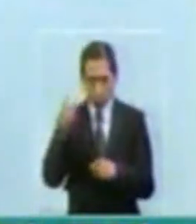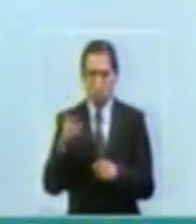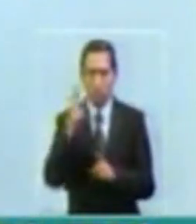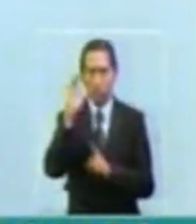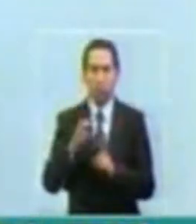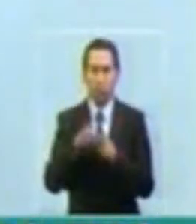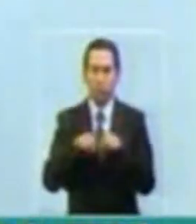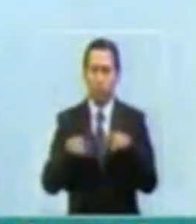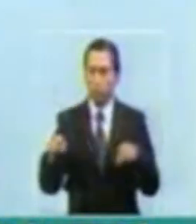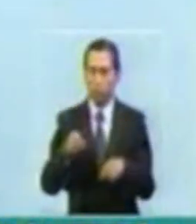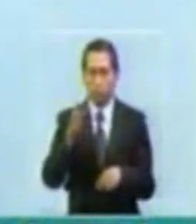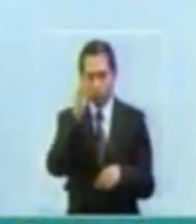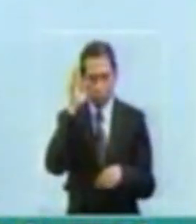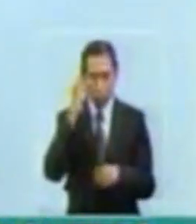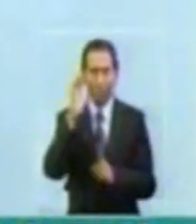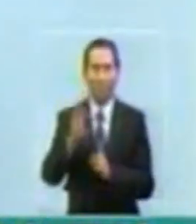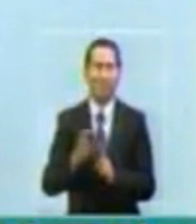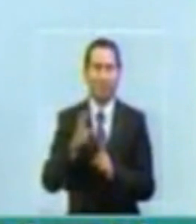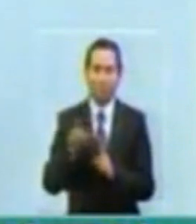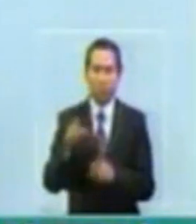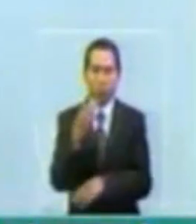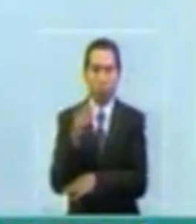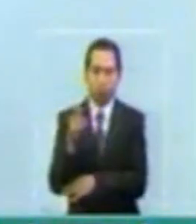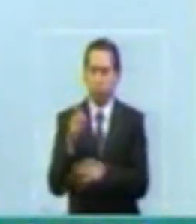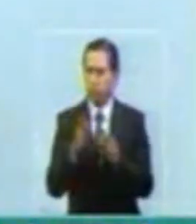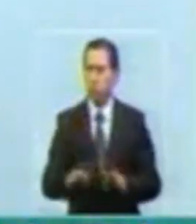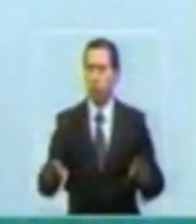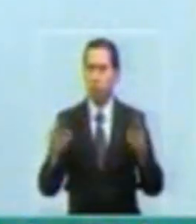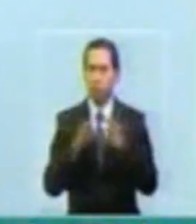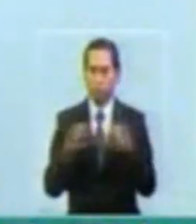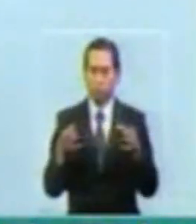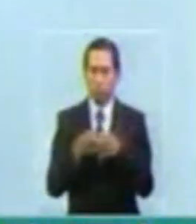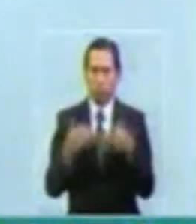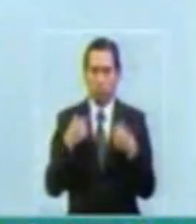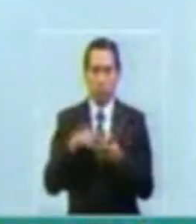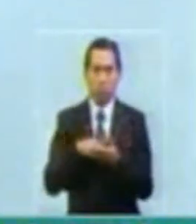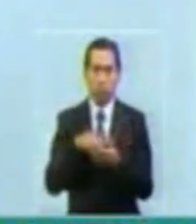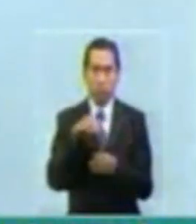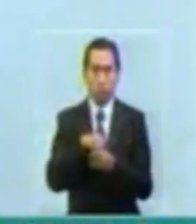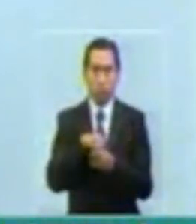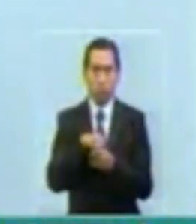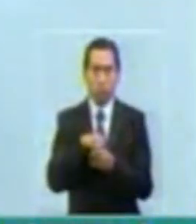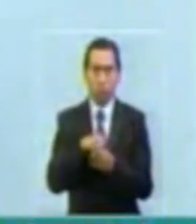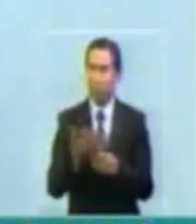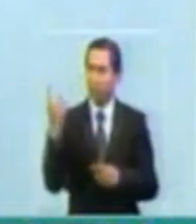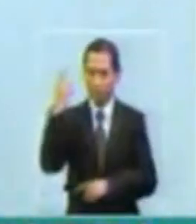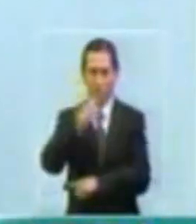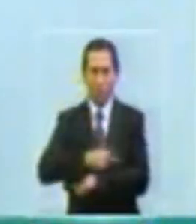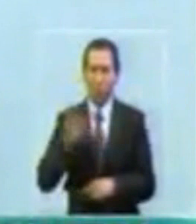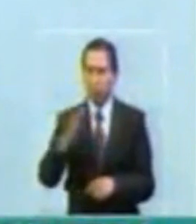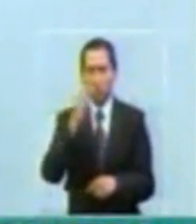la CIDOB. Entonces son el grupo importante que tiene el Pacto de Unidad, que en estos últimos días ustedes